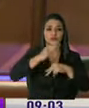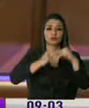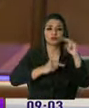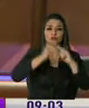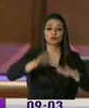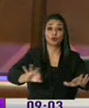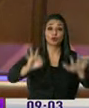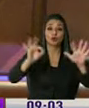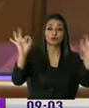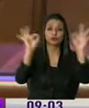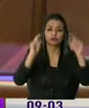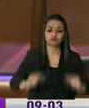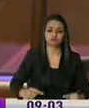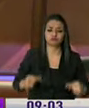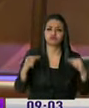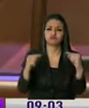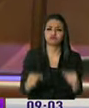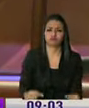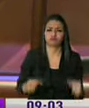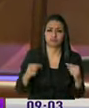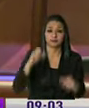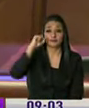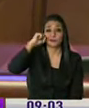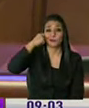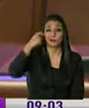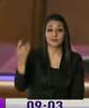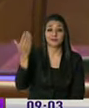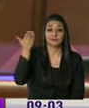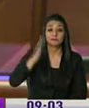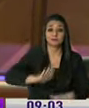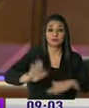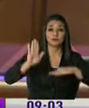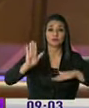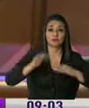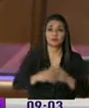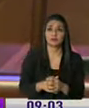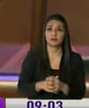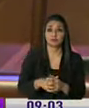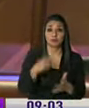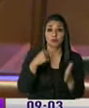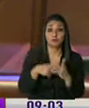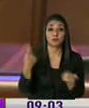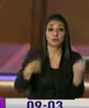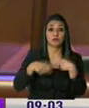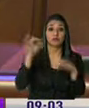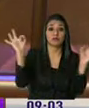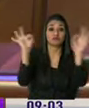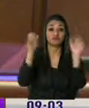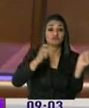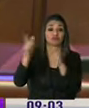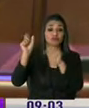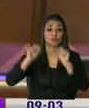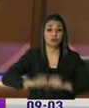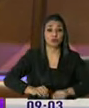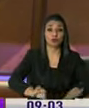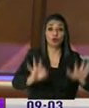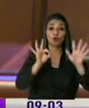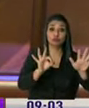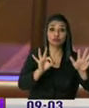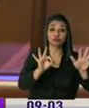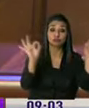de 8 centrales hidroeléctricas. Recordemos los ofrecimientos de ser grandes exportadores de energía. De las 8 centrales